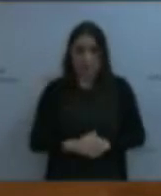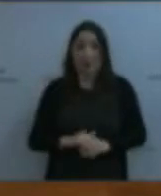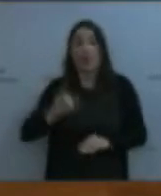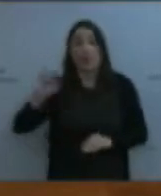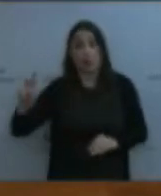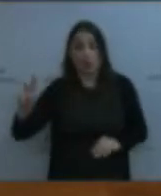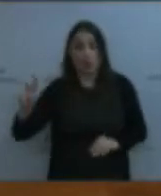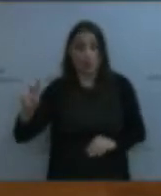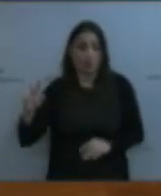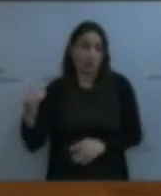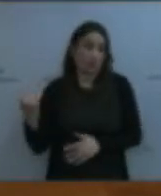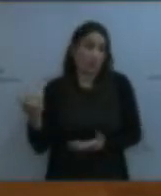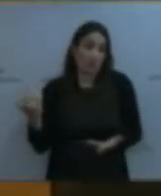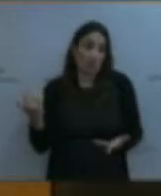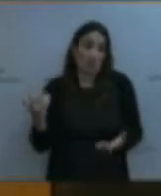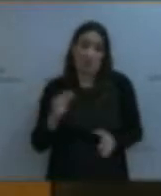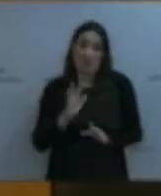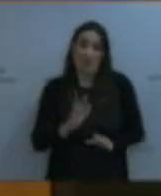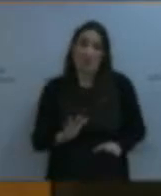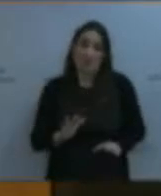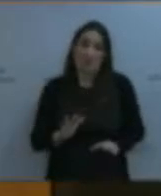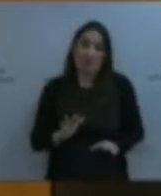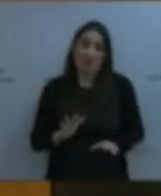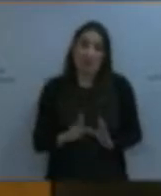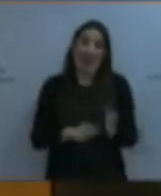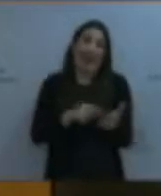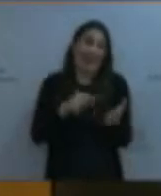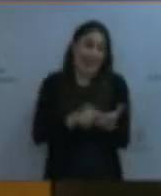Unida no se está poniendo precisamente